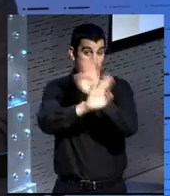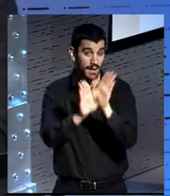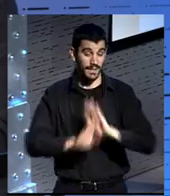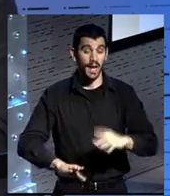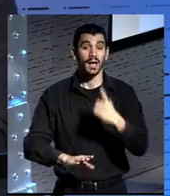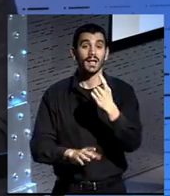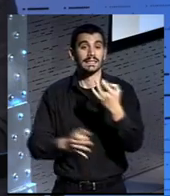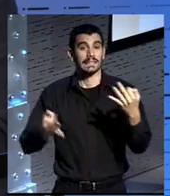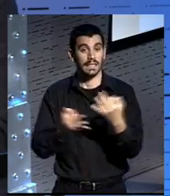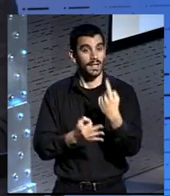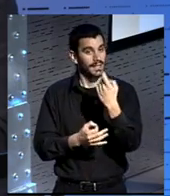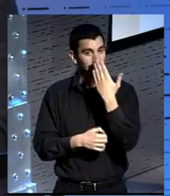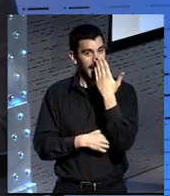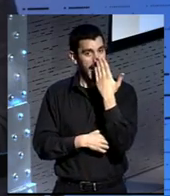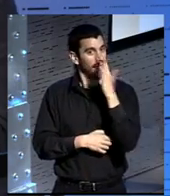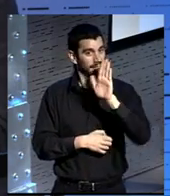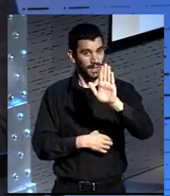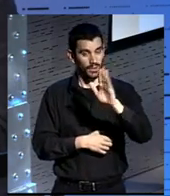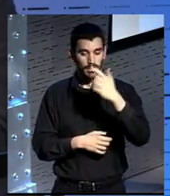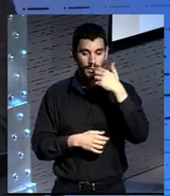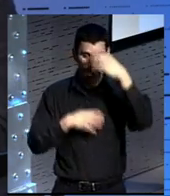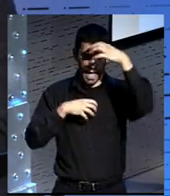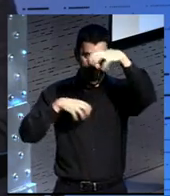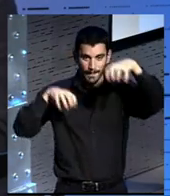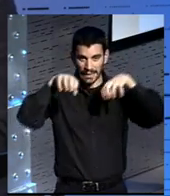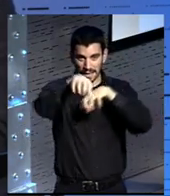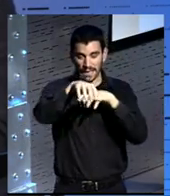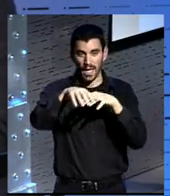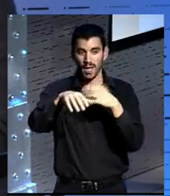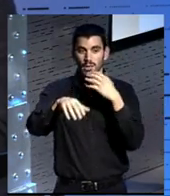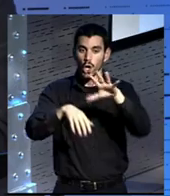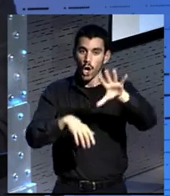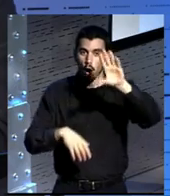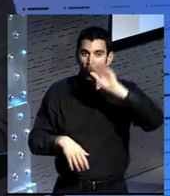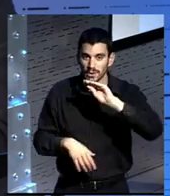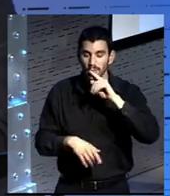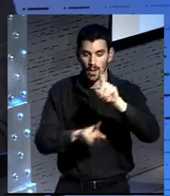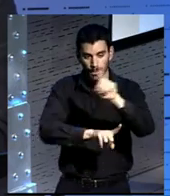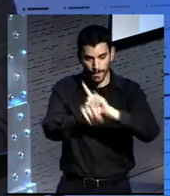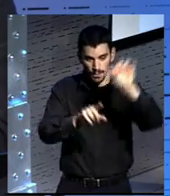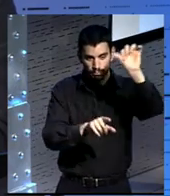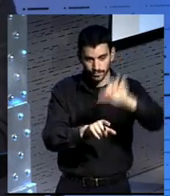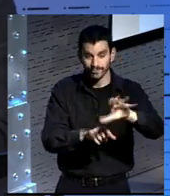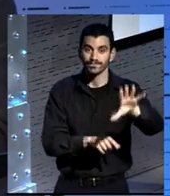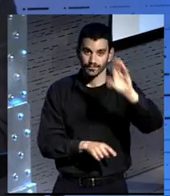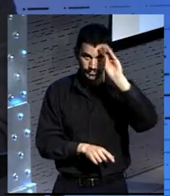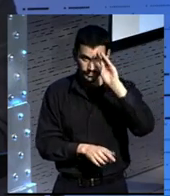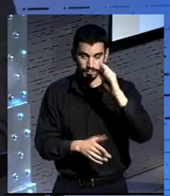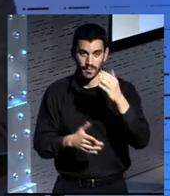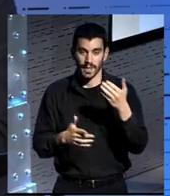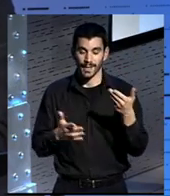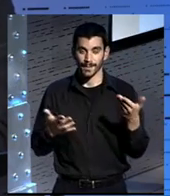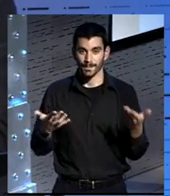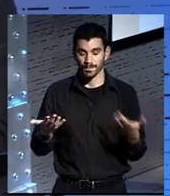eso, necesitamos actitudes, empatía, comprensión de los problemas de los clientes. Es una